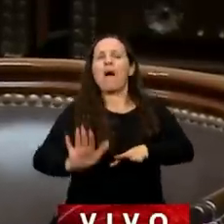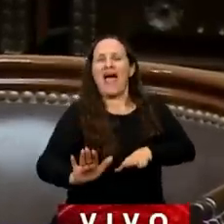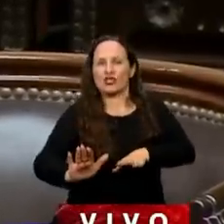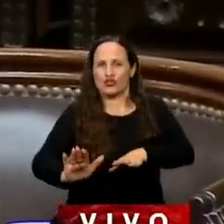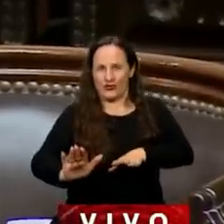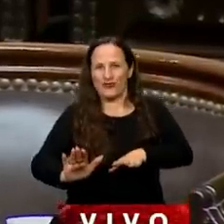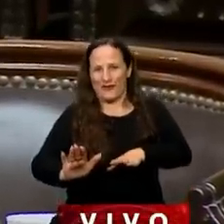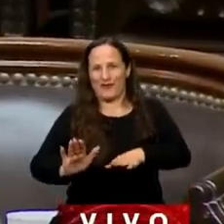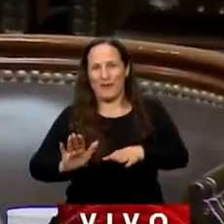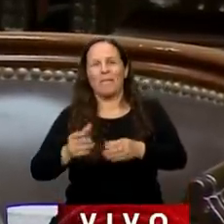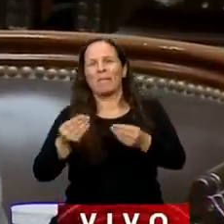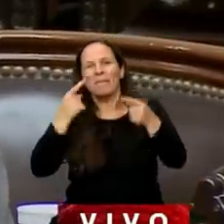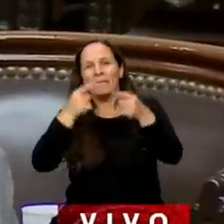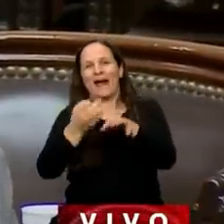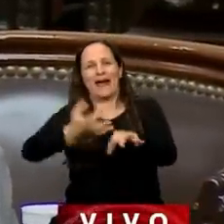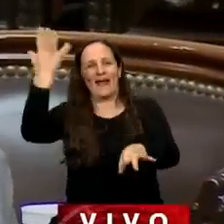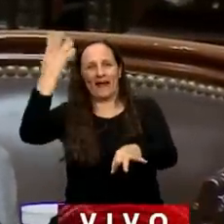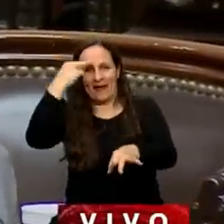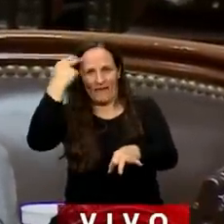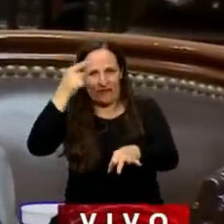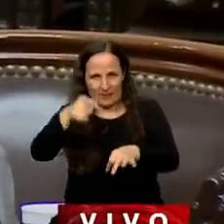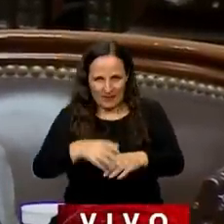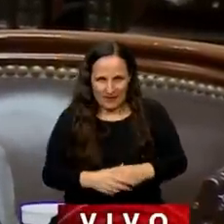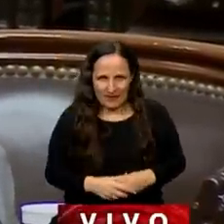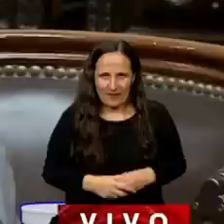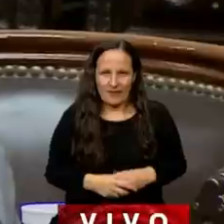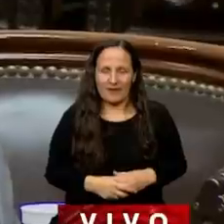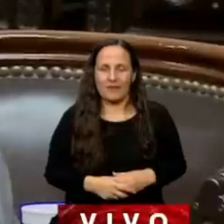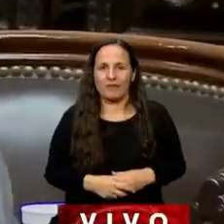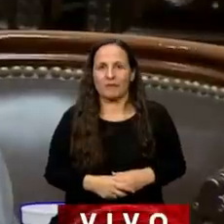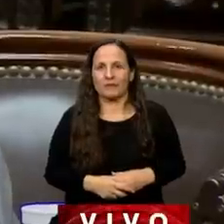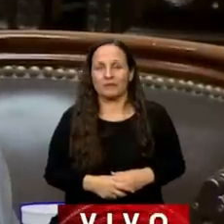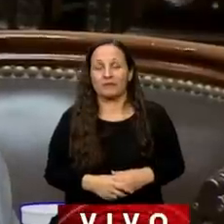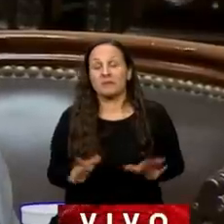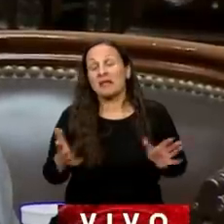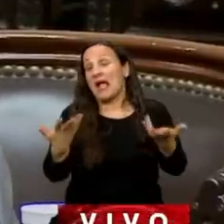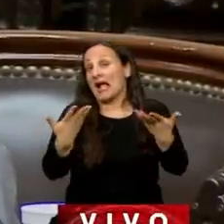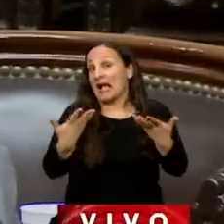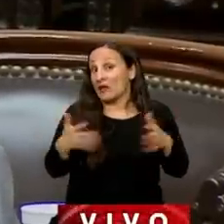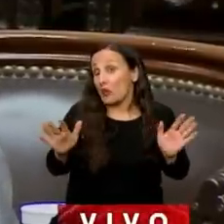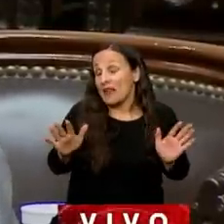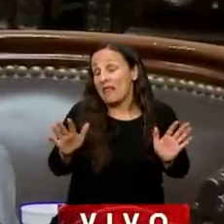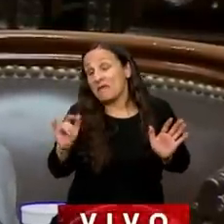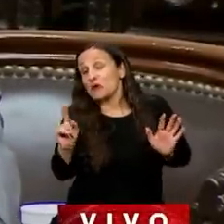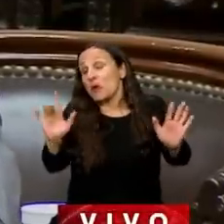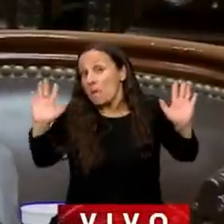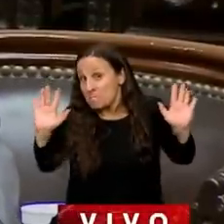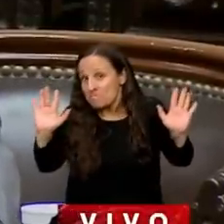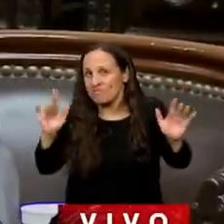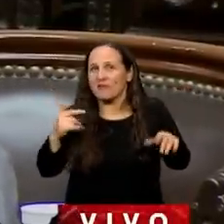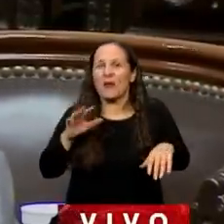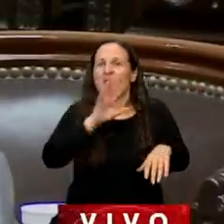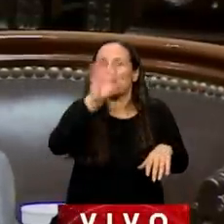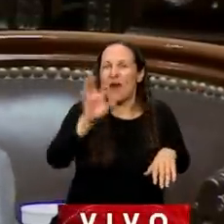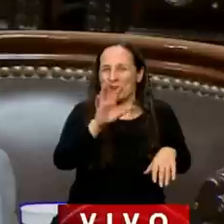en lo que es la profesionalización de la enfermería. Casualmente o no tan casualmente, nuestras provincias, y en este